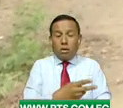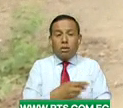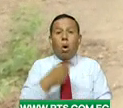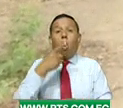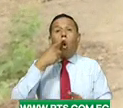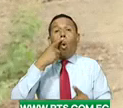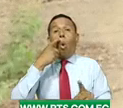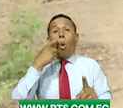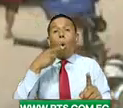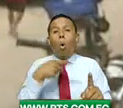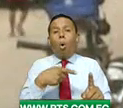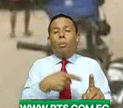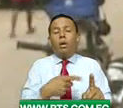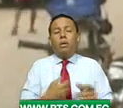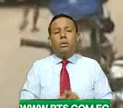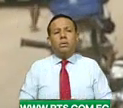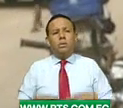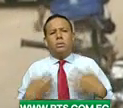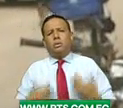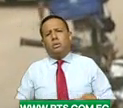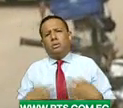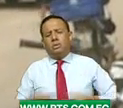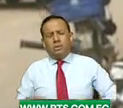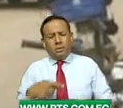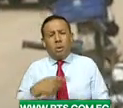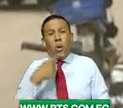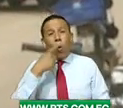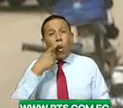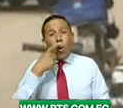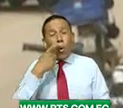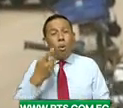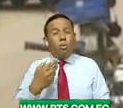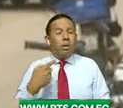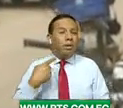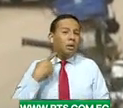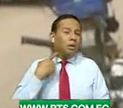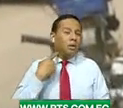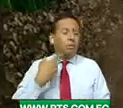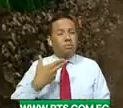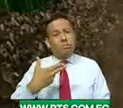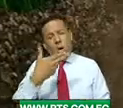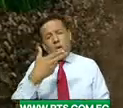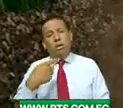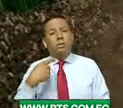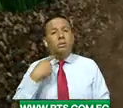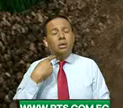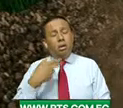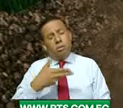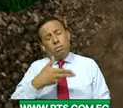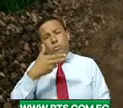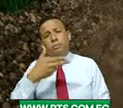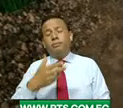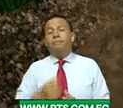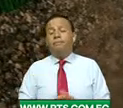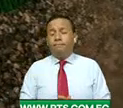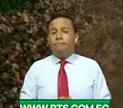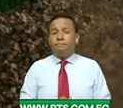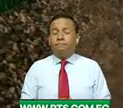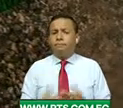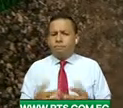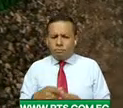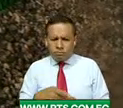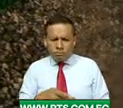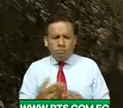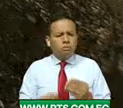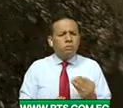le habían disparado. Tenía un impacto de bala a la altura del cuello, indicó el galeno de turno, de igual manera que se encontraba estable. De igual